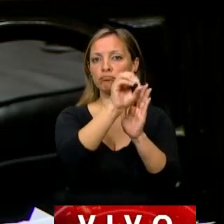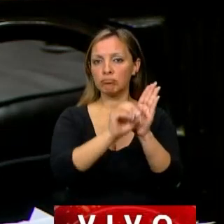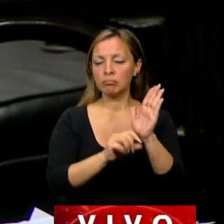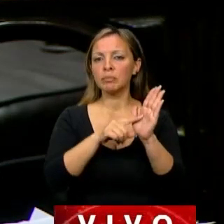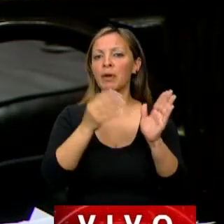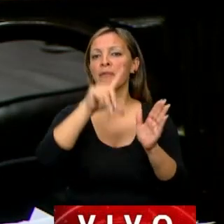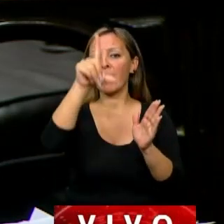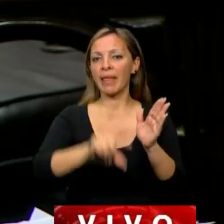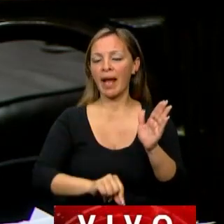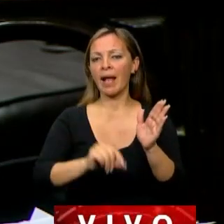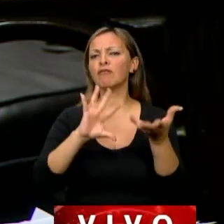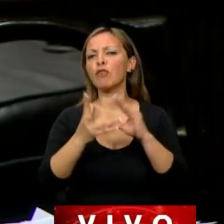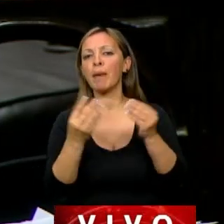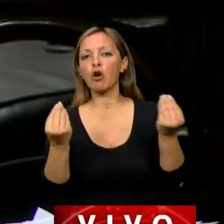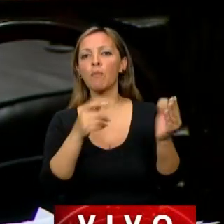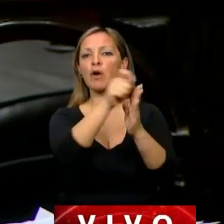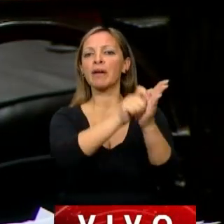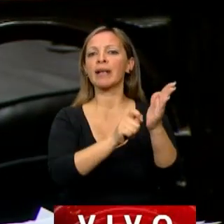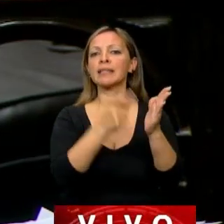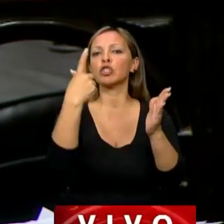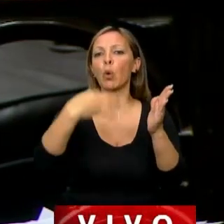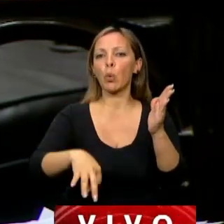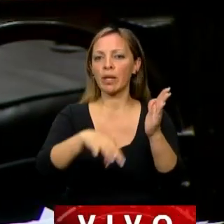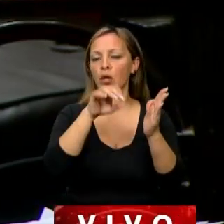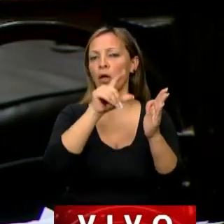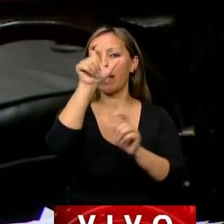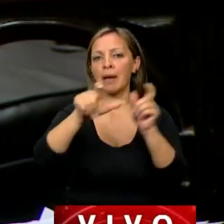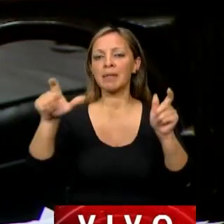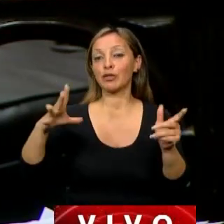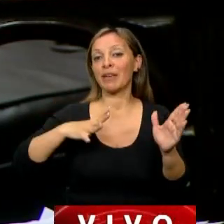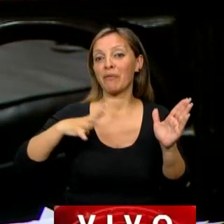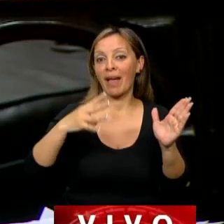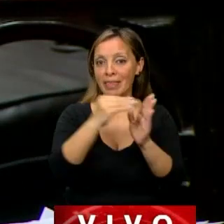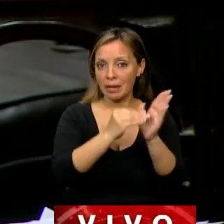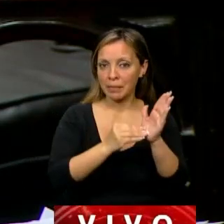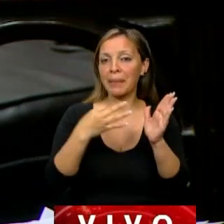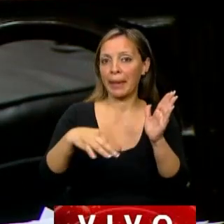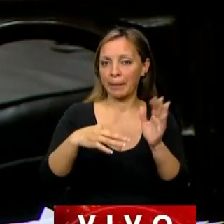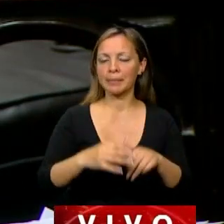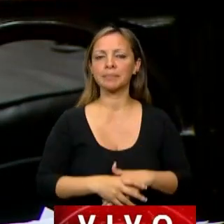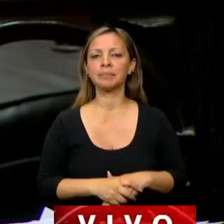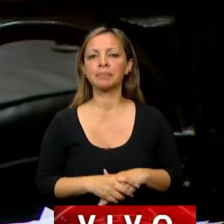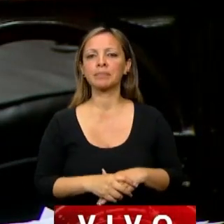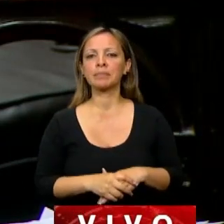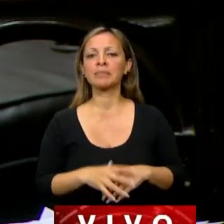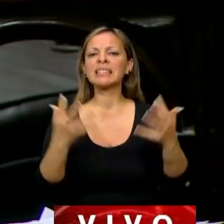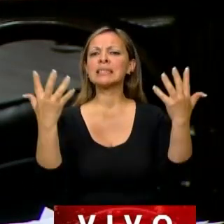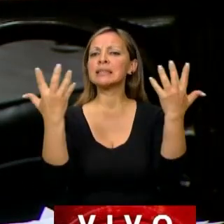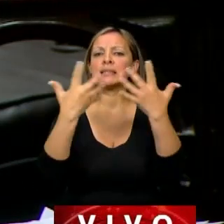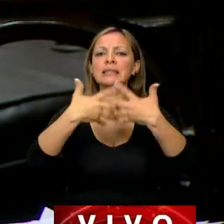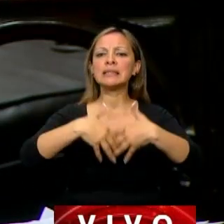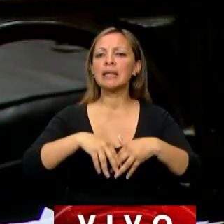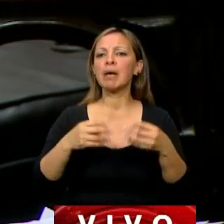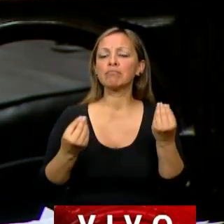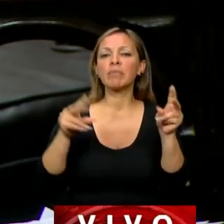del registro único tributario de los contribuyentes que aún no lo han hecho operativización del sistema de